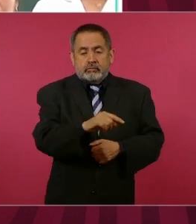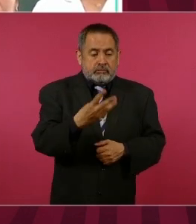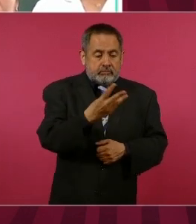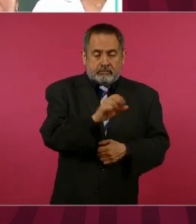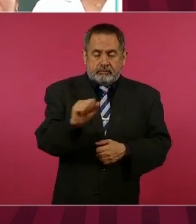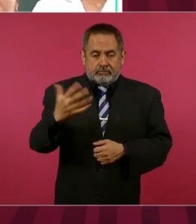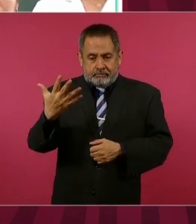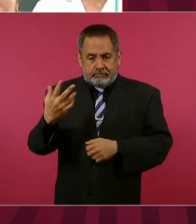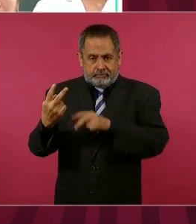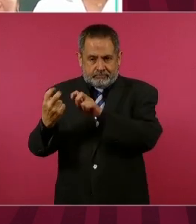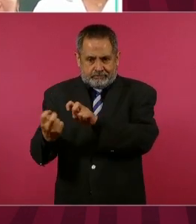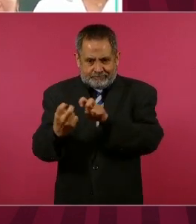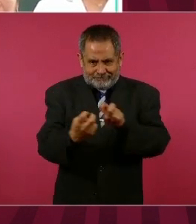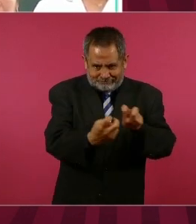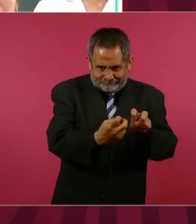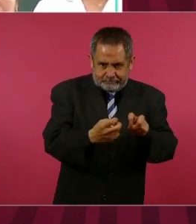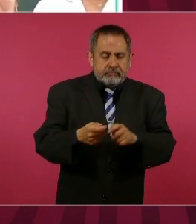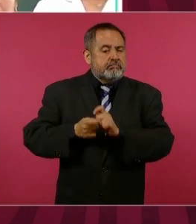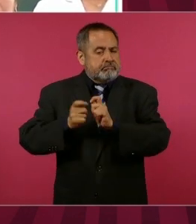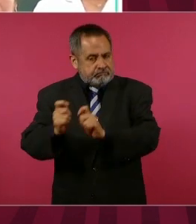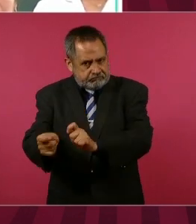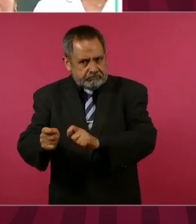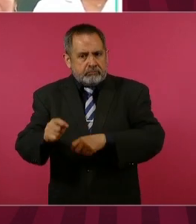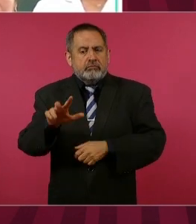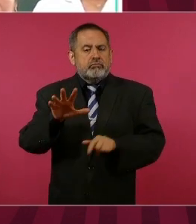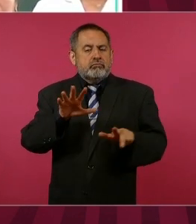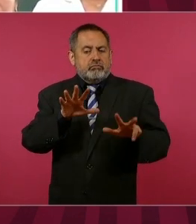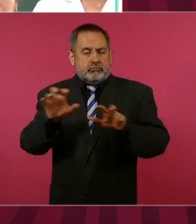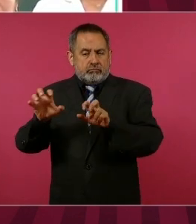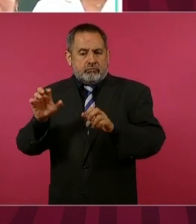consultorios que reciben 800 mil pesos,